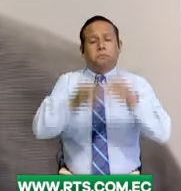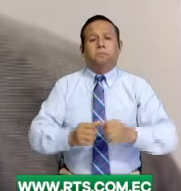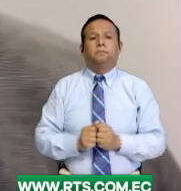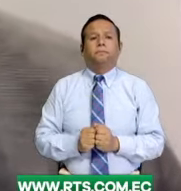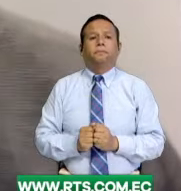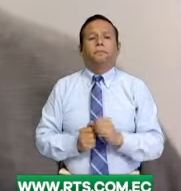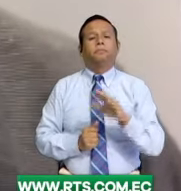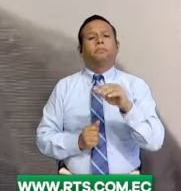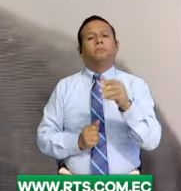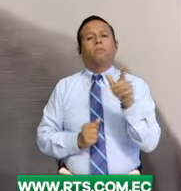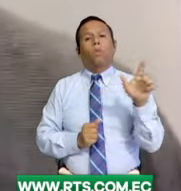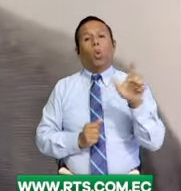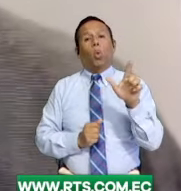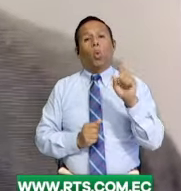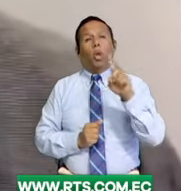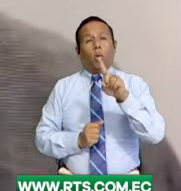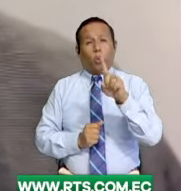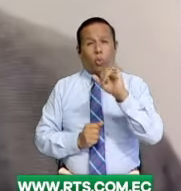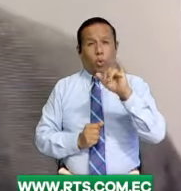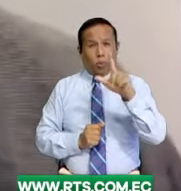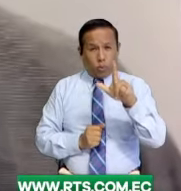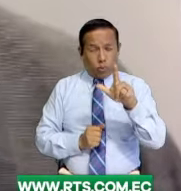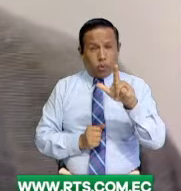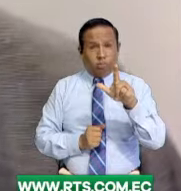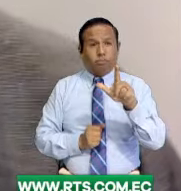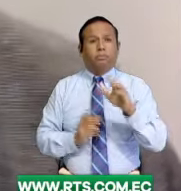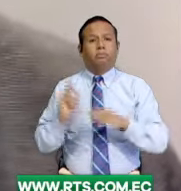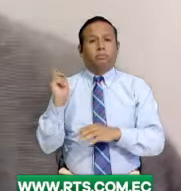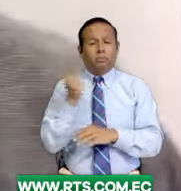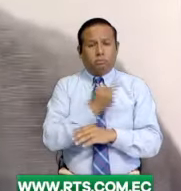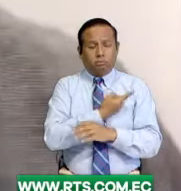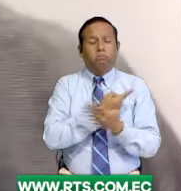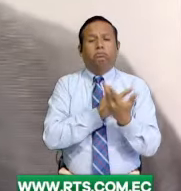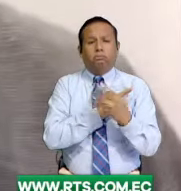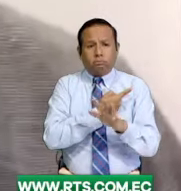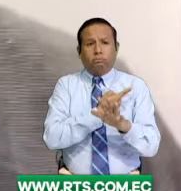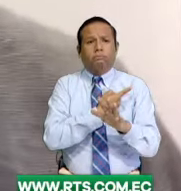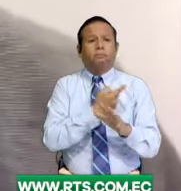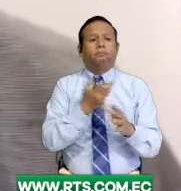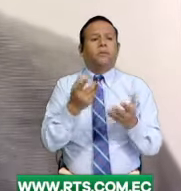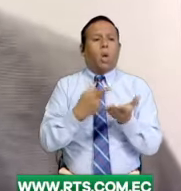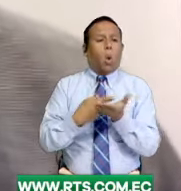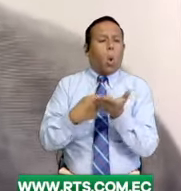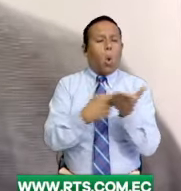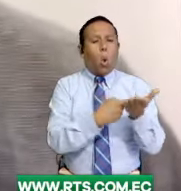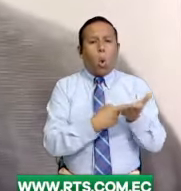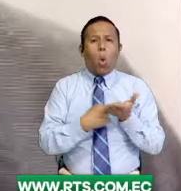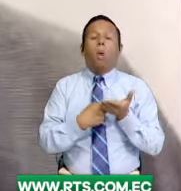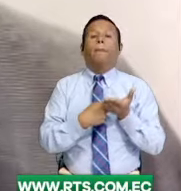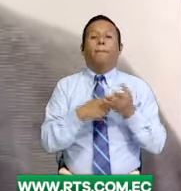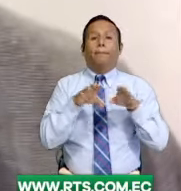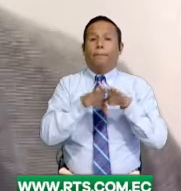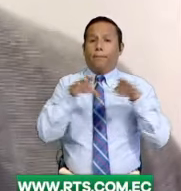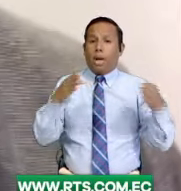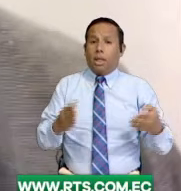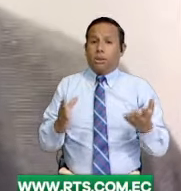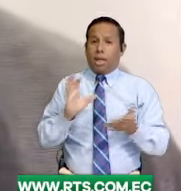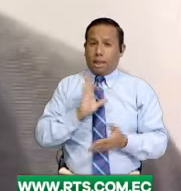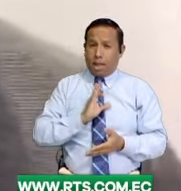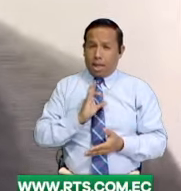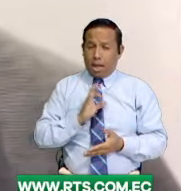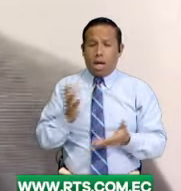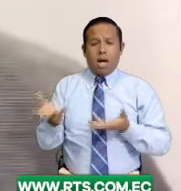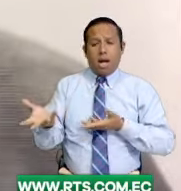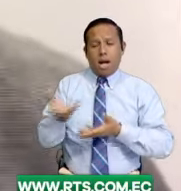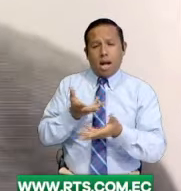El día lunes 1 de julio vamos a tener ya también una reunión en las mesas técnicas que fue parte de los